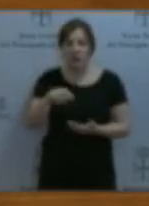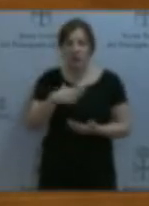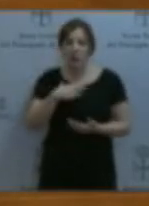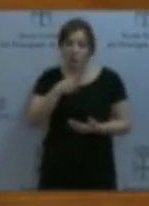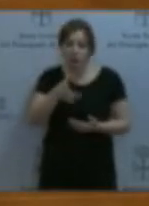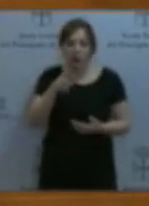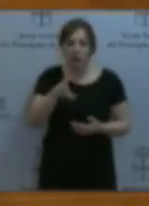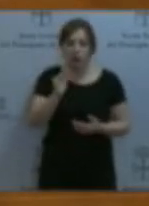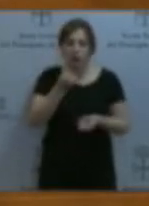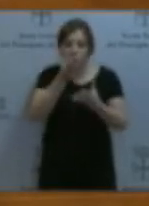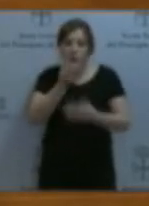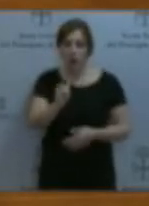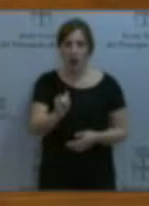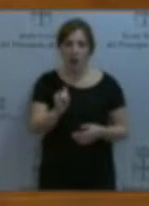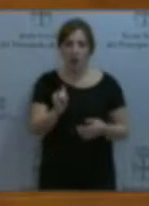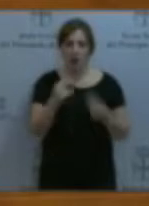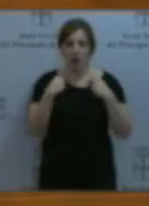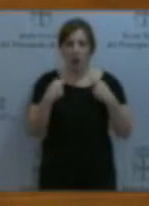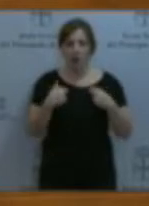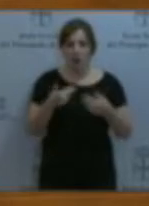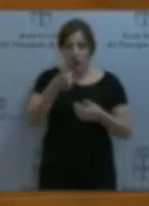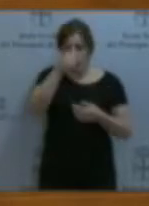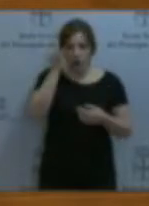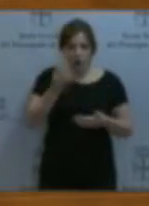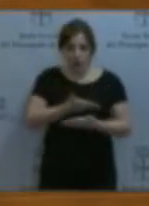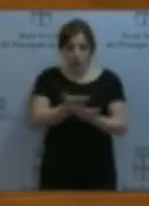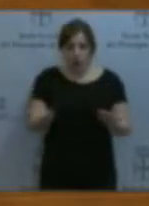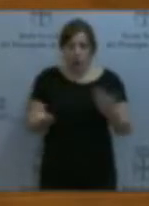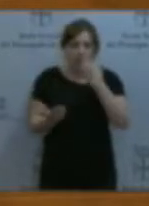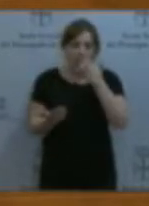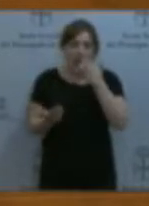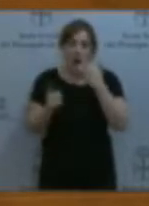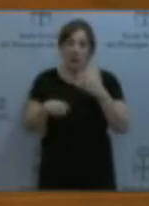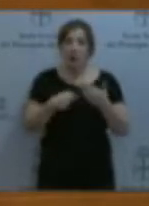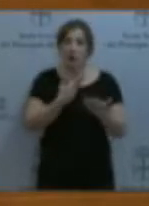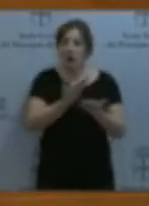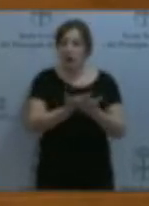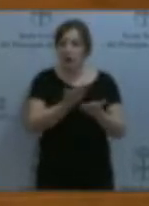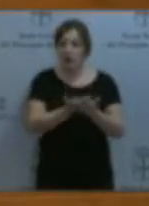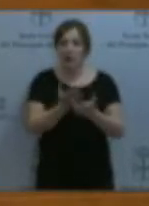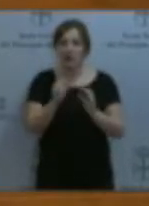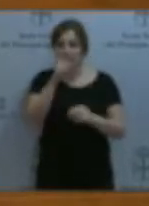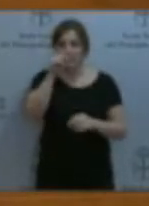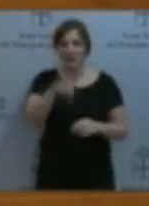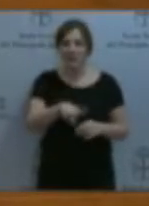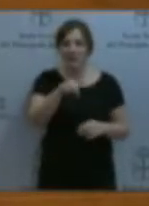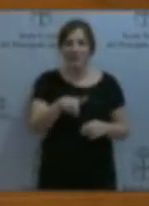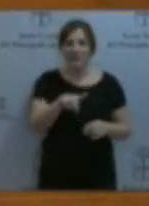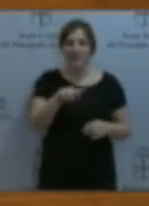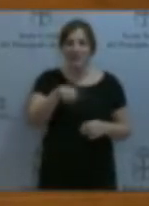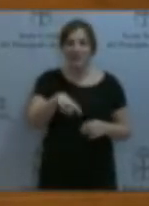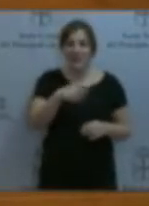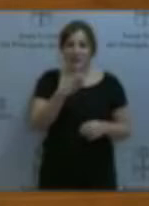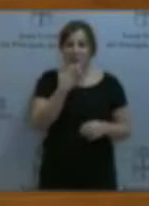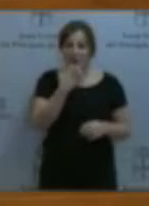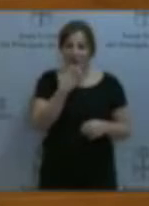esta información, señorías, señoras y señores del Gobierno. Entre las encomiendas que se relacionan en este año figura, por ejemplo, la que la